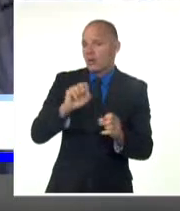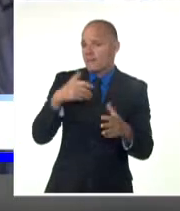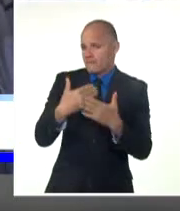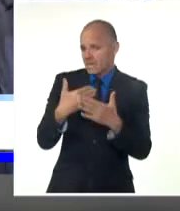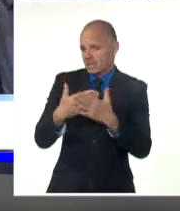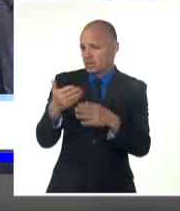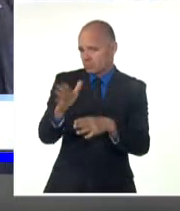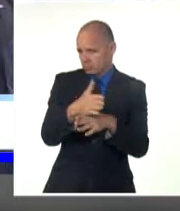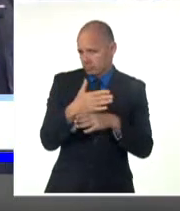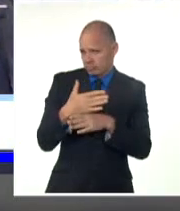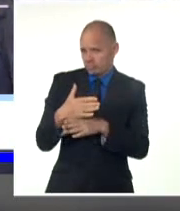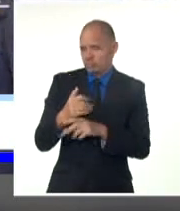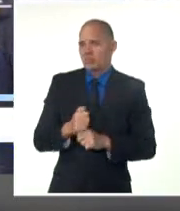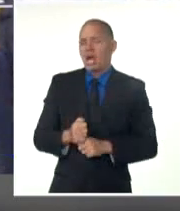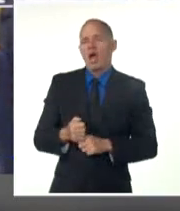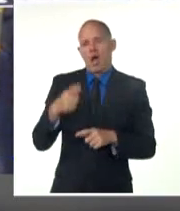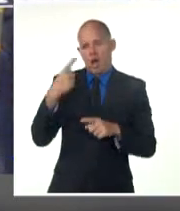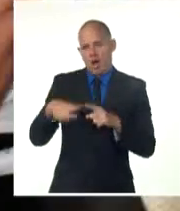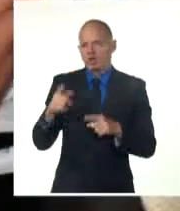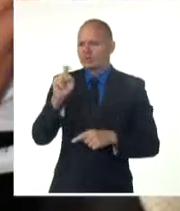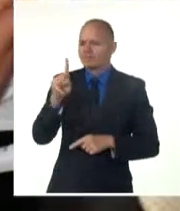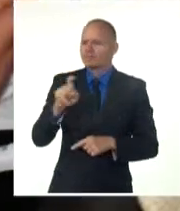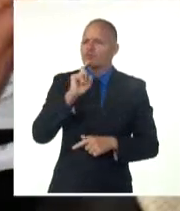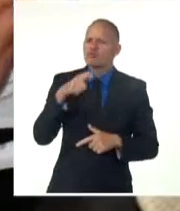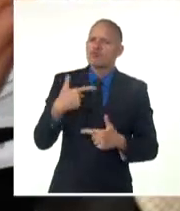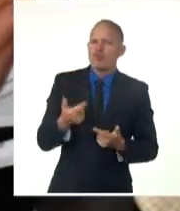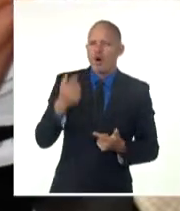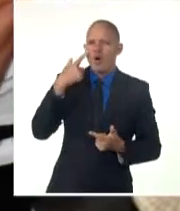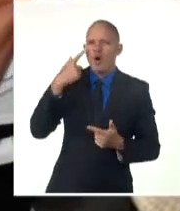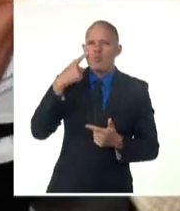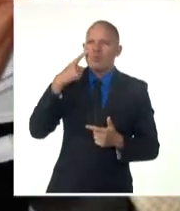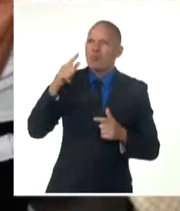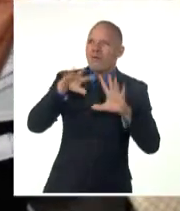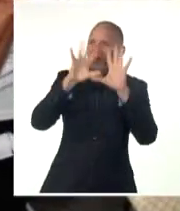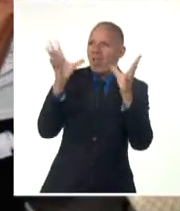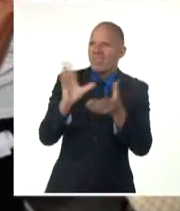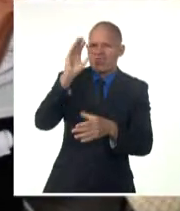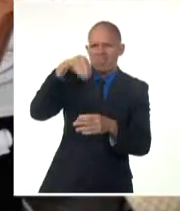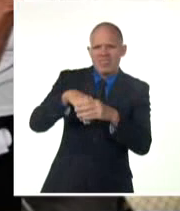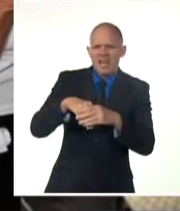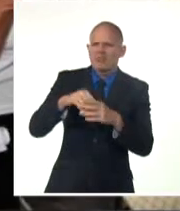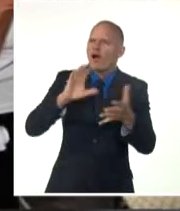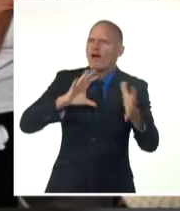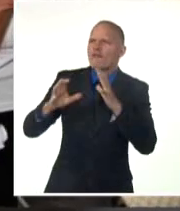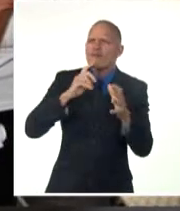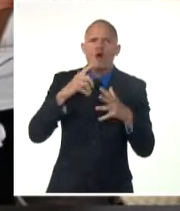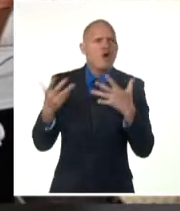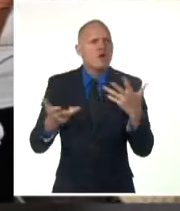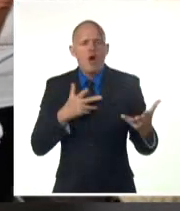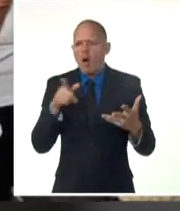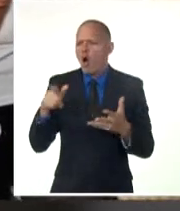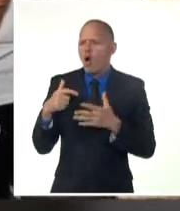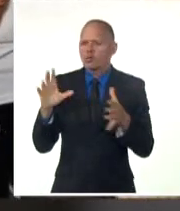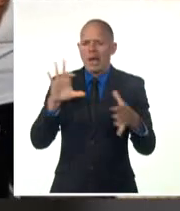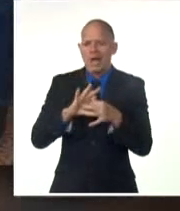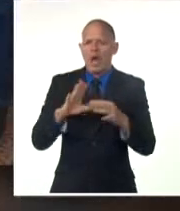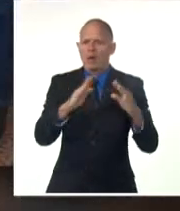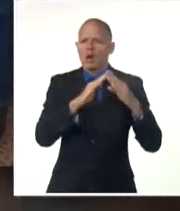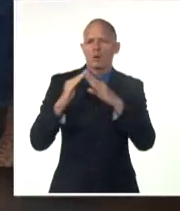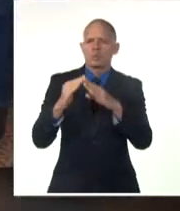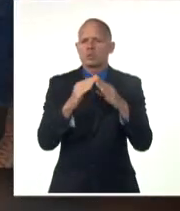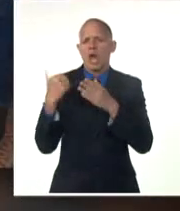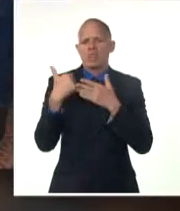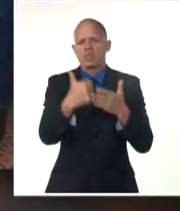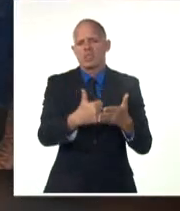integral. Igualmente se interesó por la situación de la infraestructura y el aporte de la entidad a las comunidades. En su recorrido por